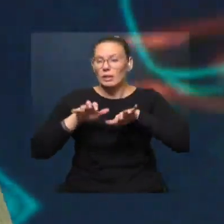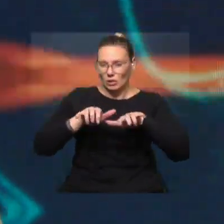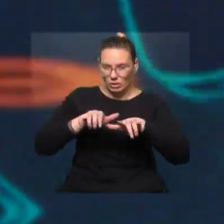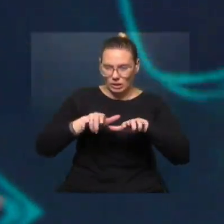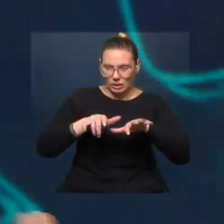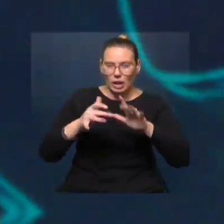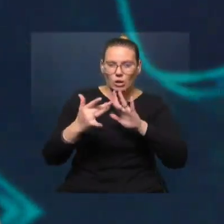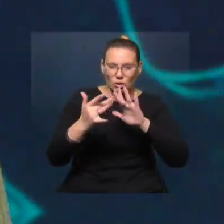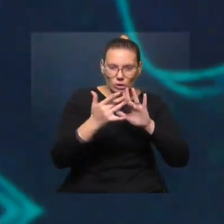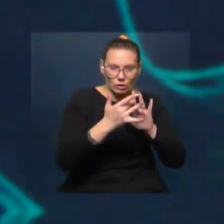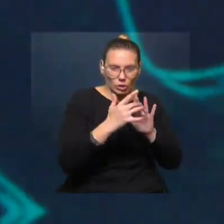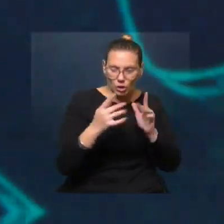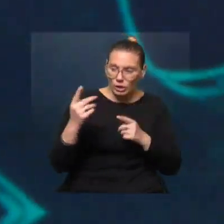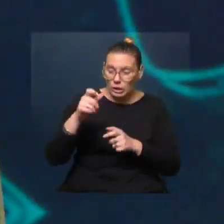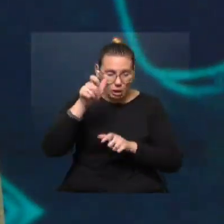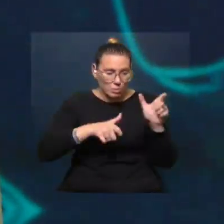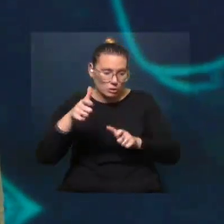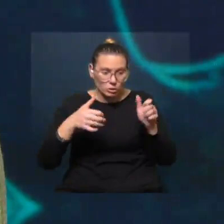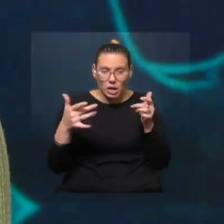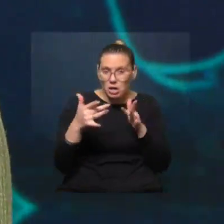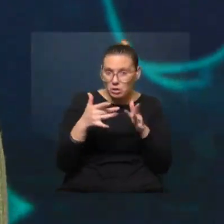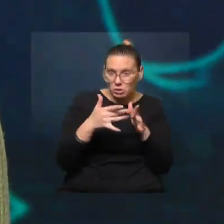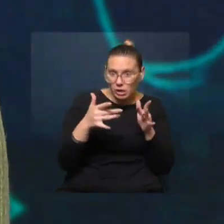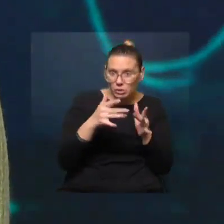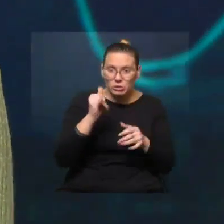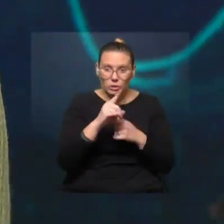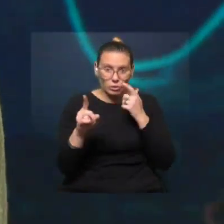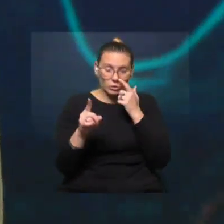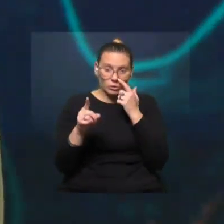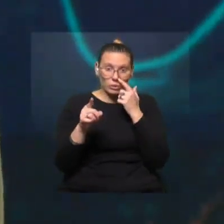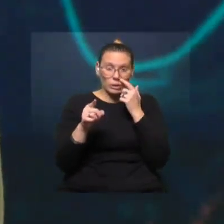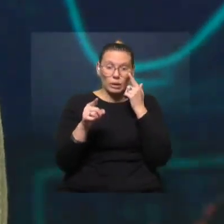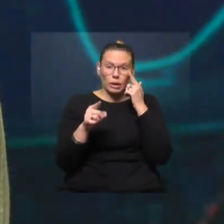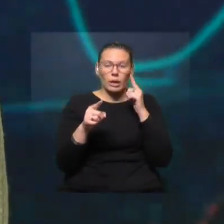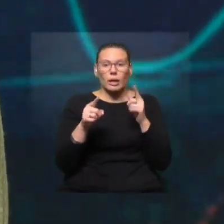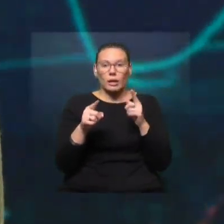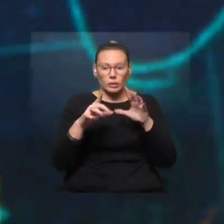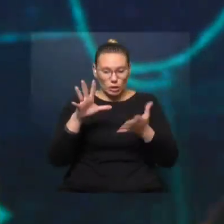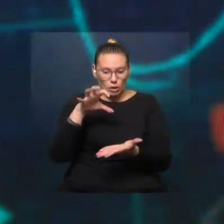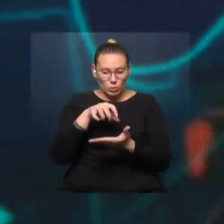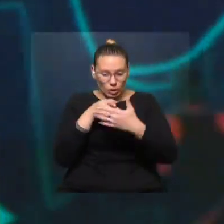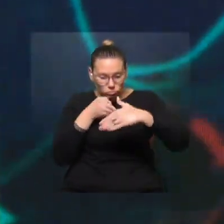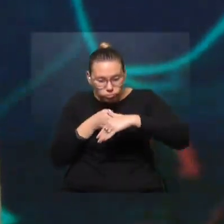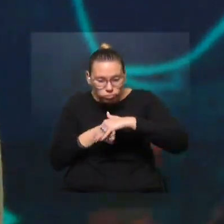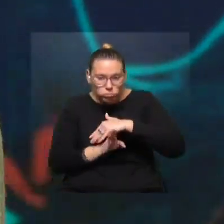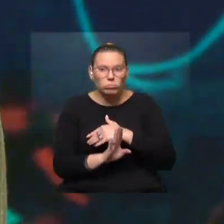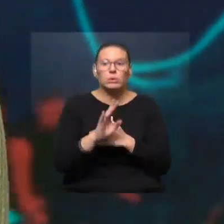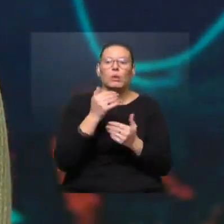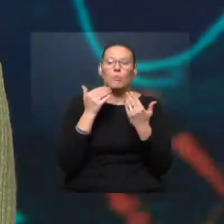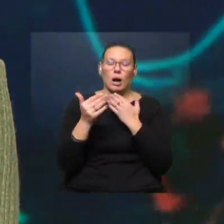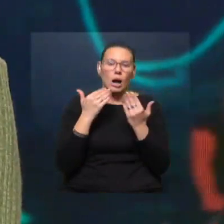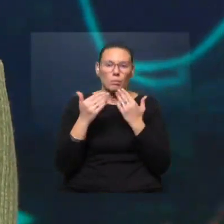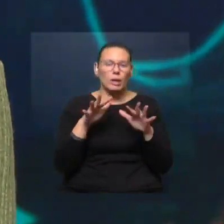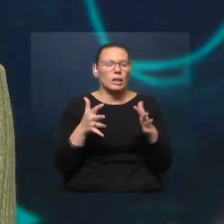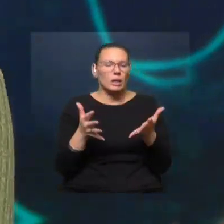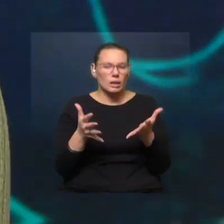y cuán conectados estamos humanamente Entonces esta instalación inmersiva y bueno vamos a charlar un poco con ella